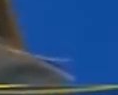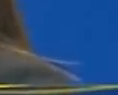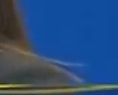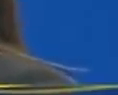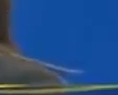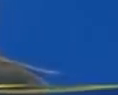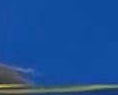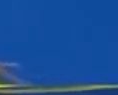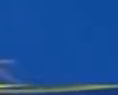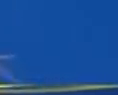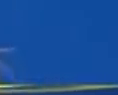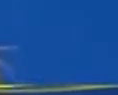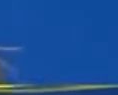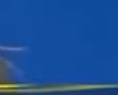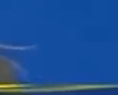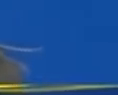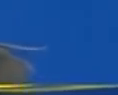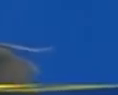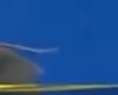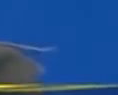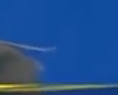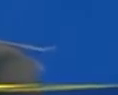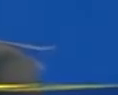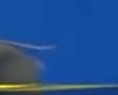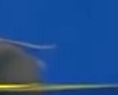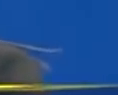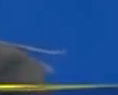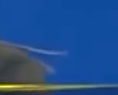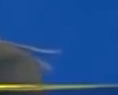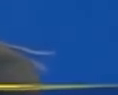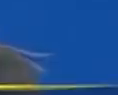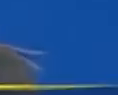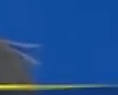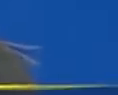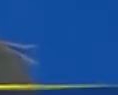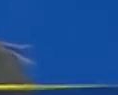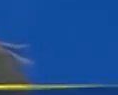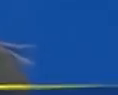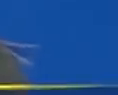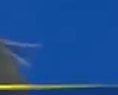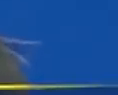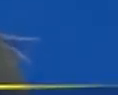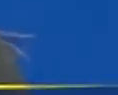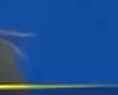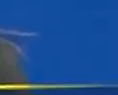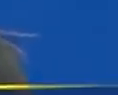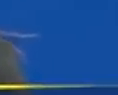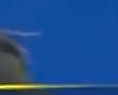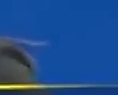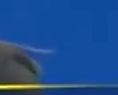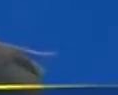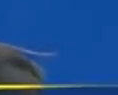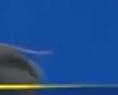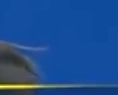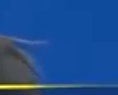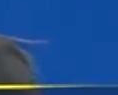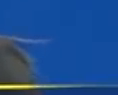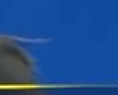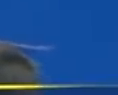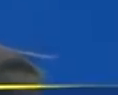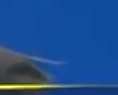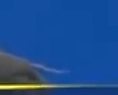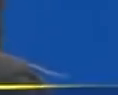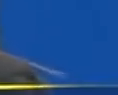Entonces yo trabajo de una sección en donde solamente tengo 13 horas de electricidad al